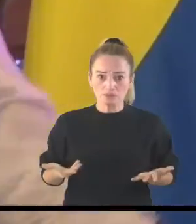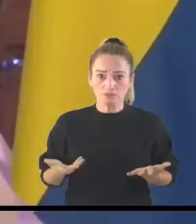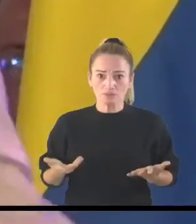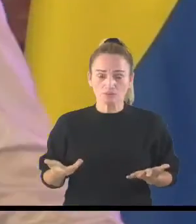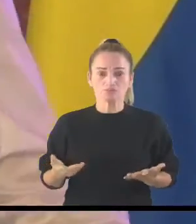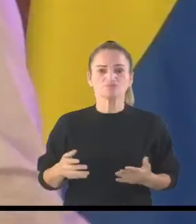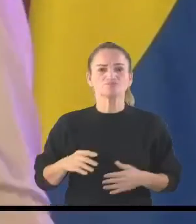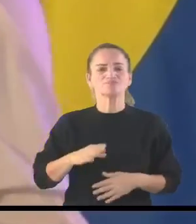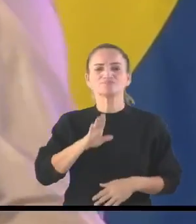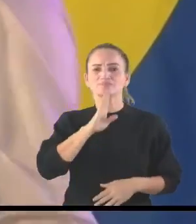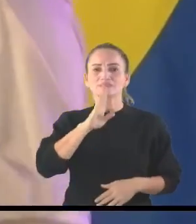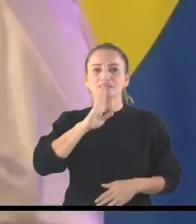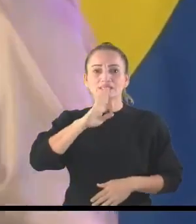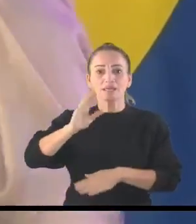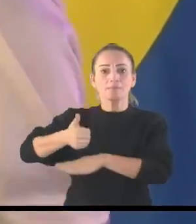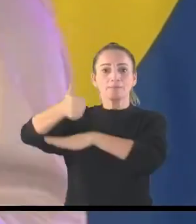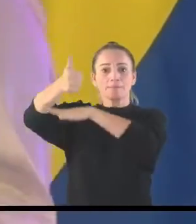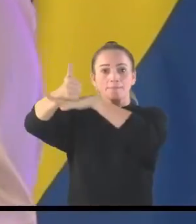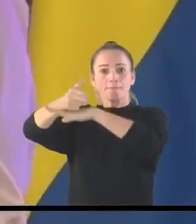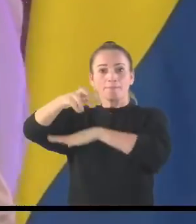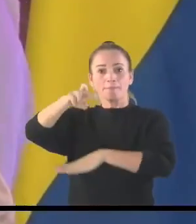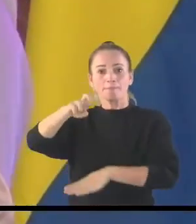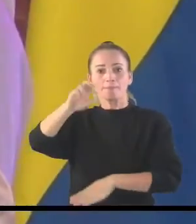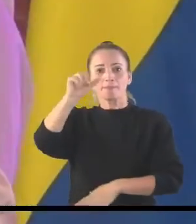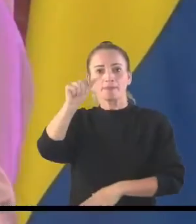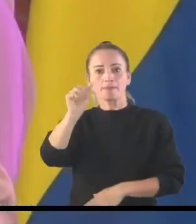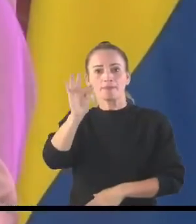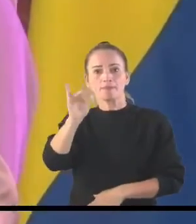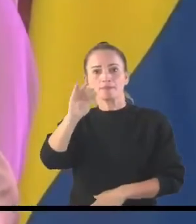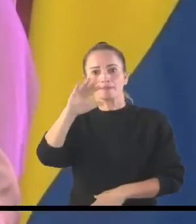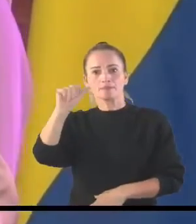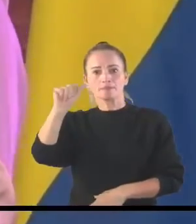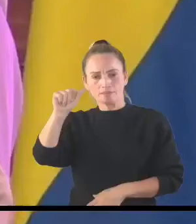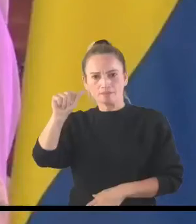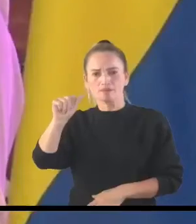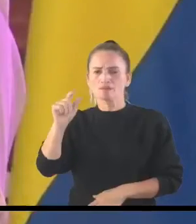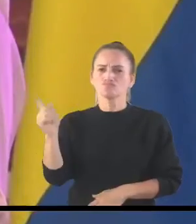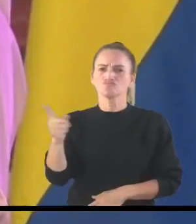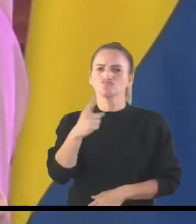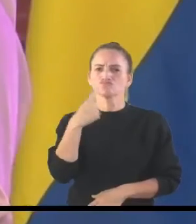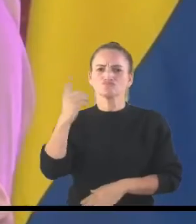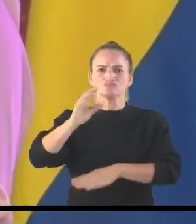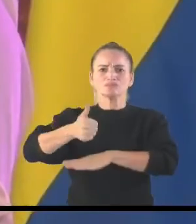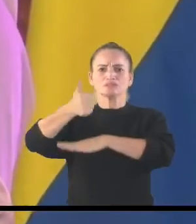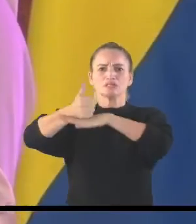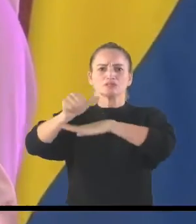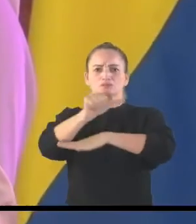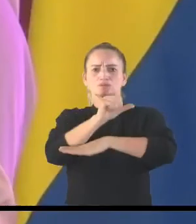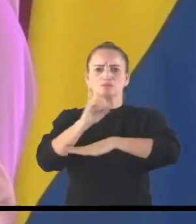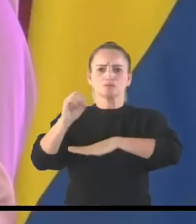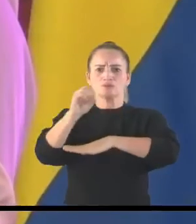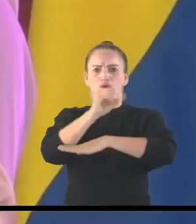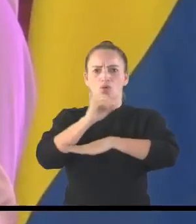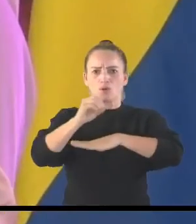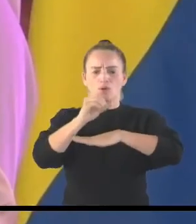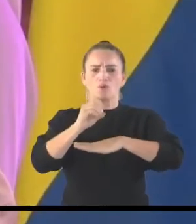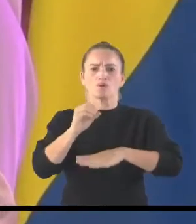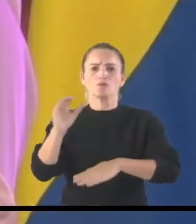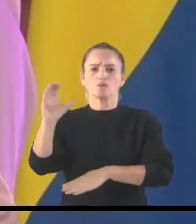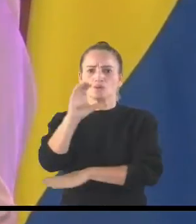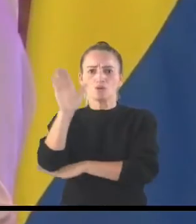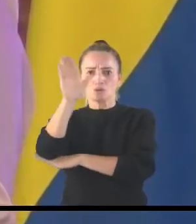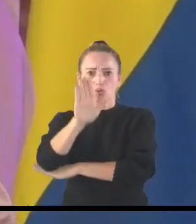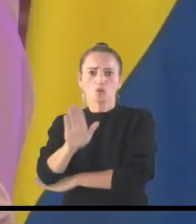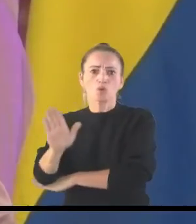en cabeza de Patricia Yagarit y todas las direcciones territoriales y,